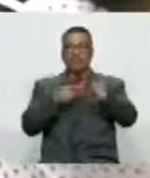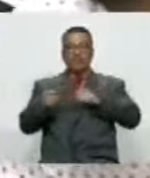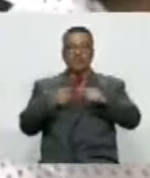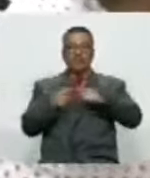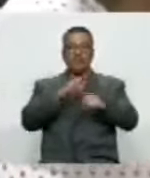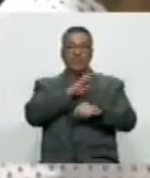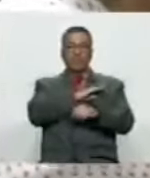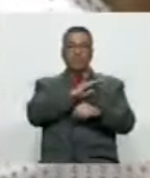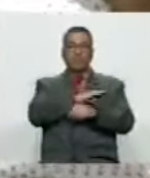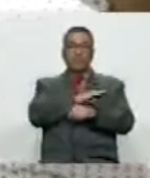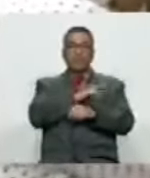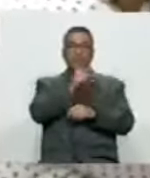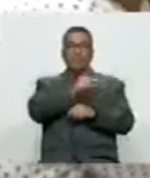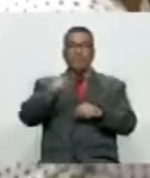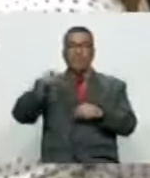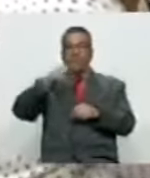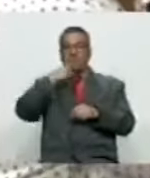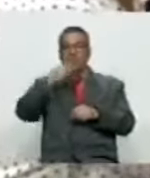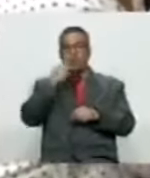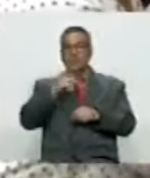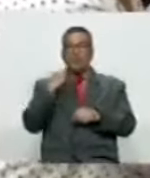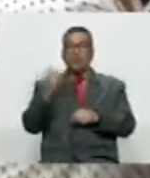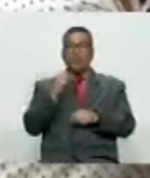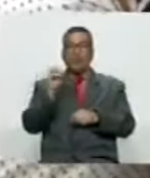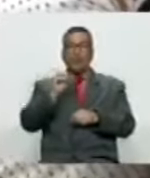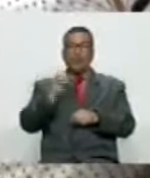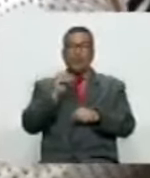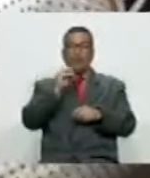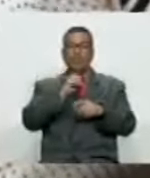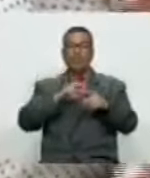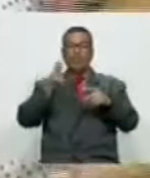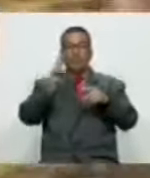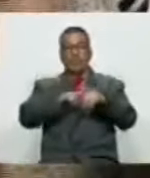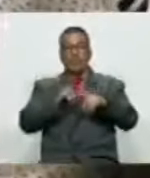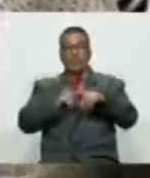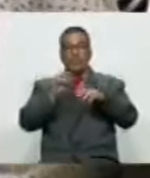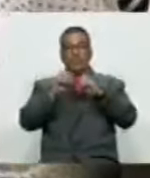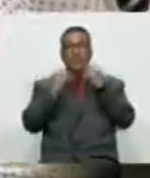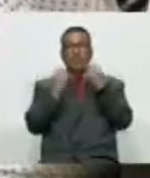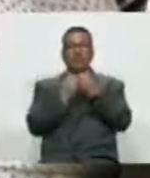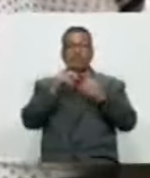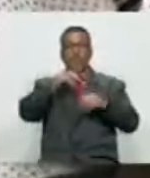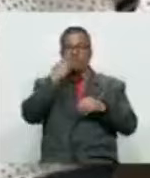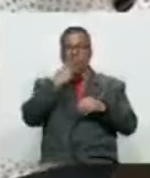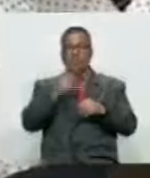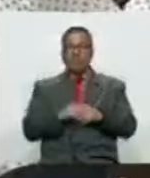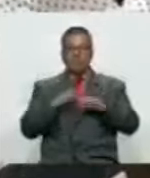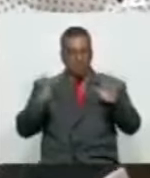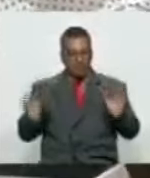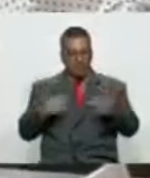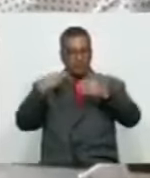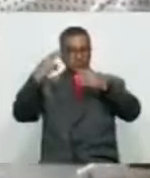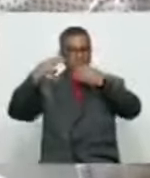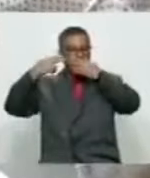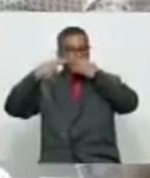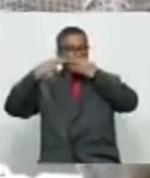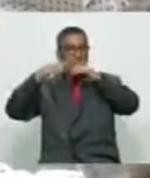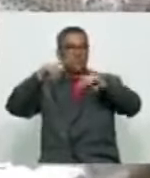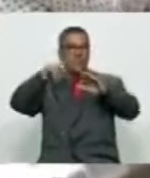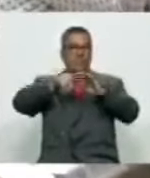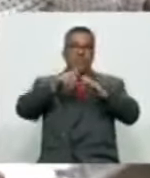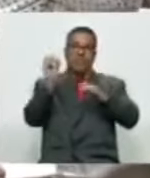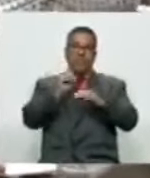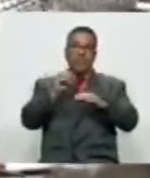actividades propias de los partidos políticos u organizaciones con fines políticos. 3. Promover el fascismo, la